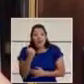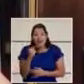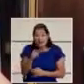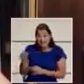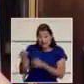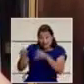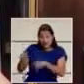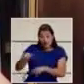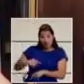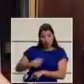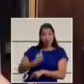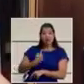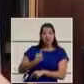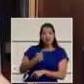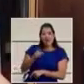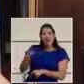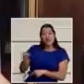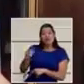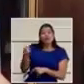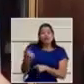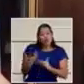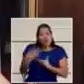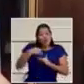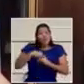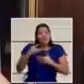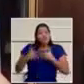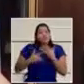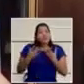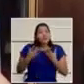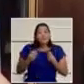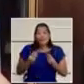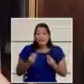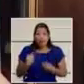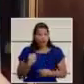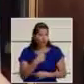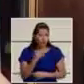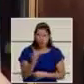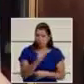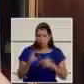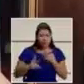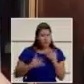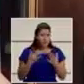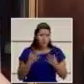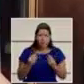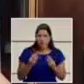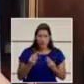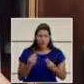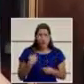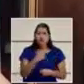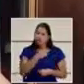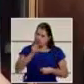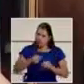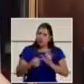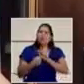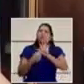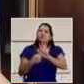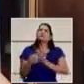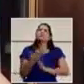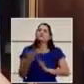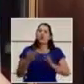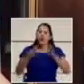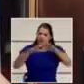aquellos que nos insultan, lo único que tienen es miedo. Y nosotros no tenemos miedo y debemos mostrarles que el